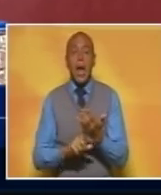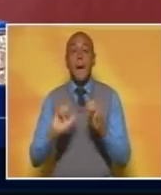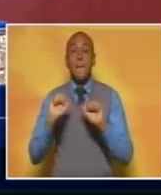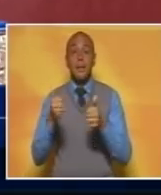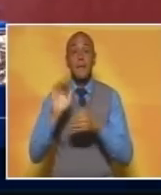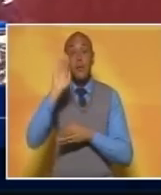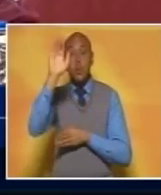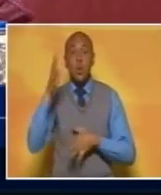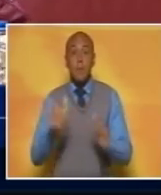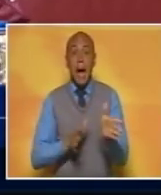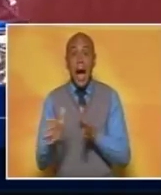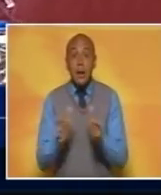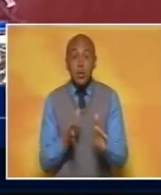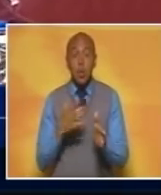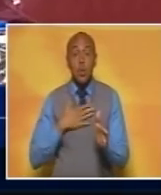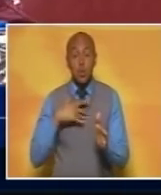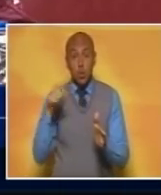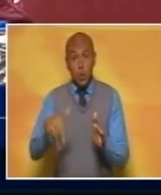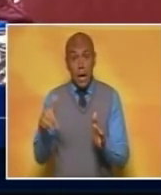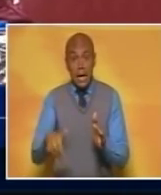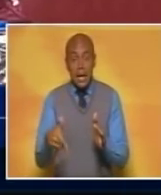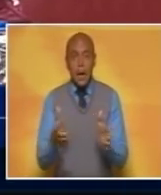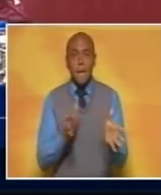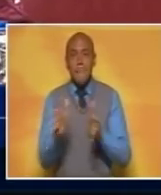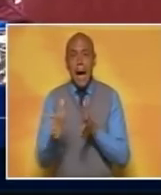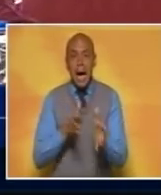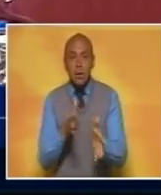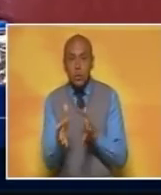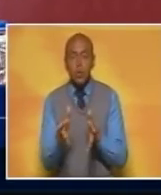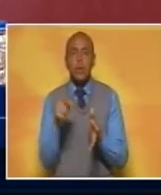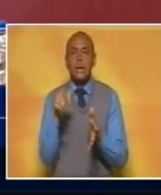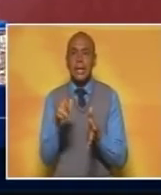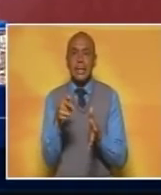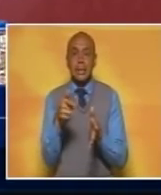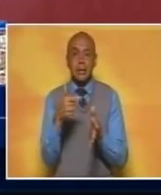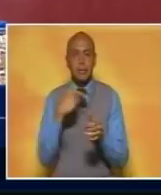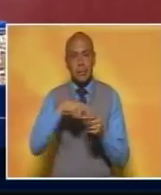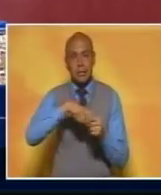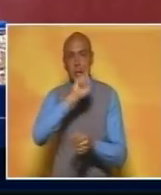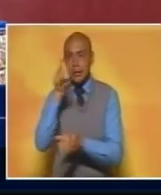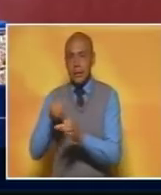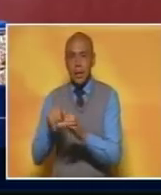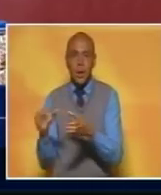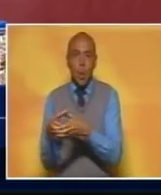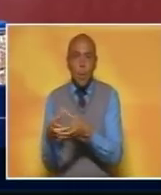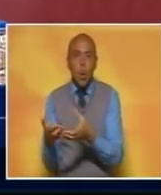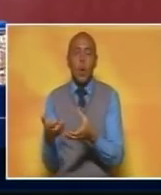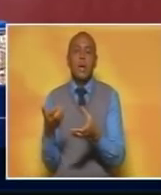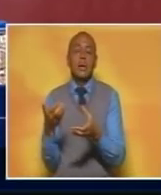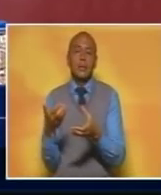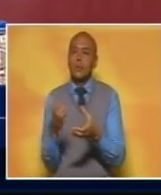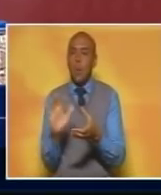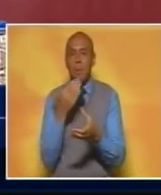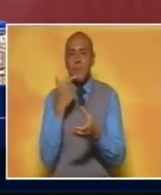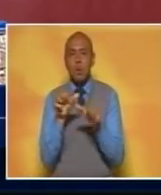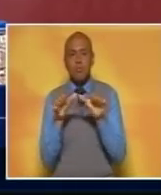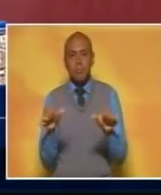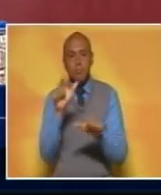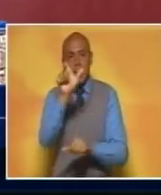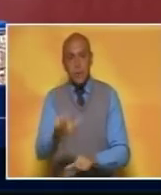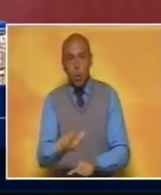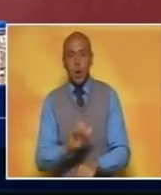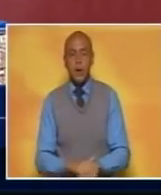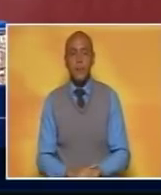para marzo el que nuestros jugadores cambien de equipo es muy poco probable y nos va a agarrar estables.